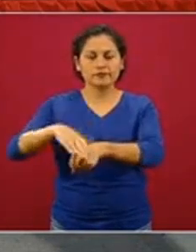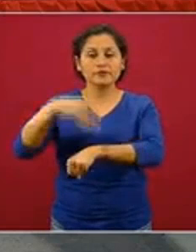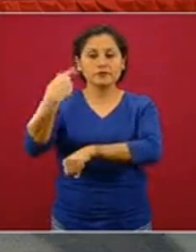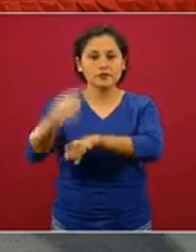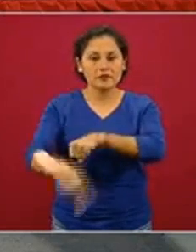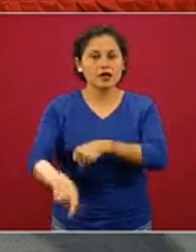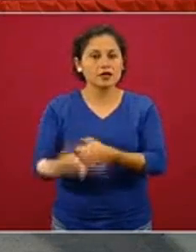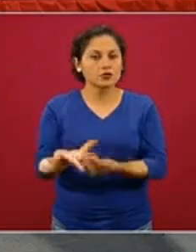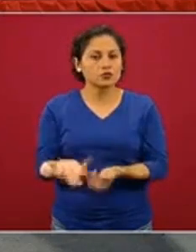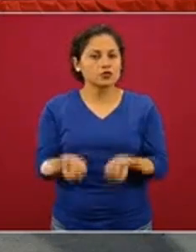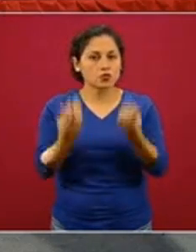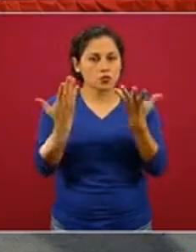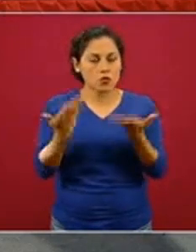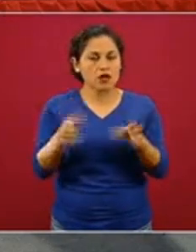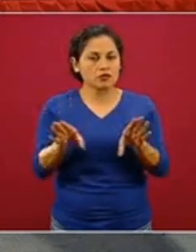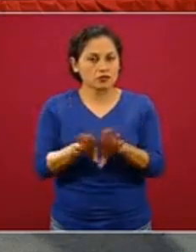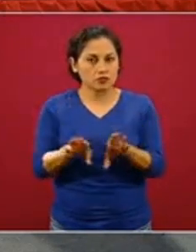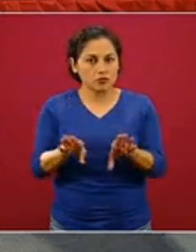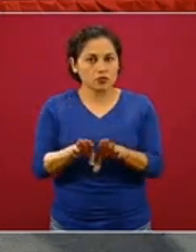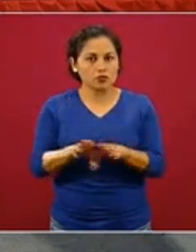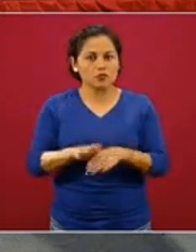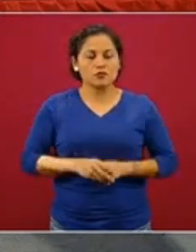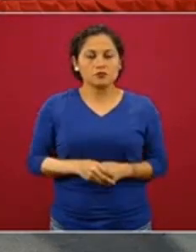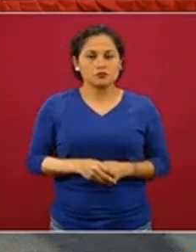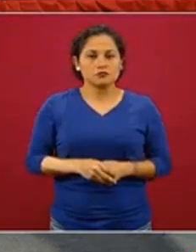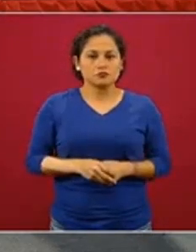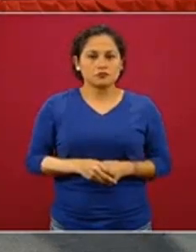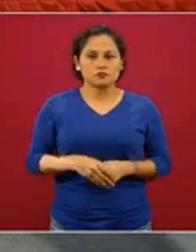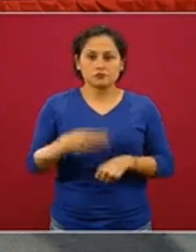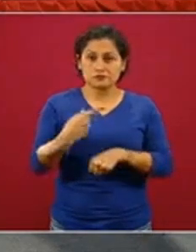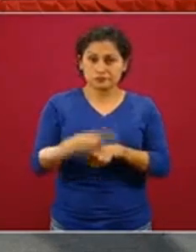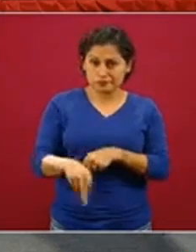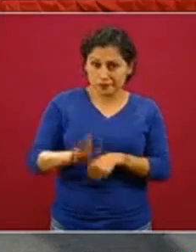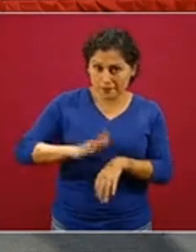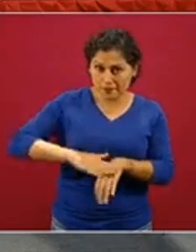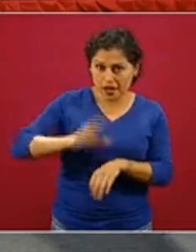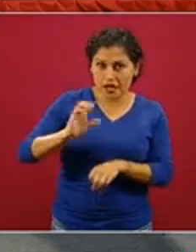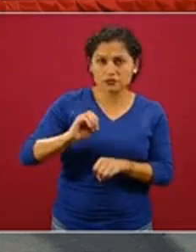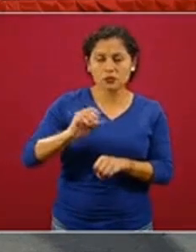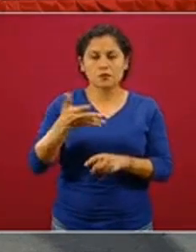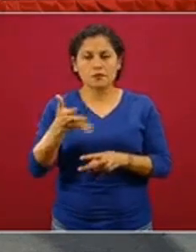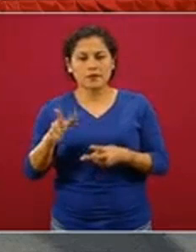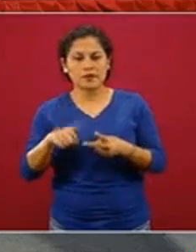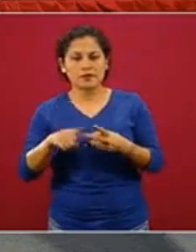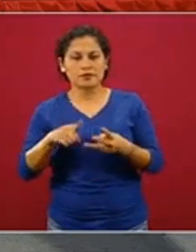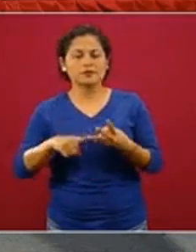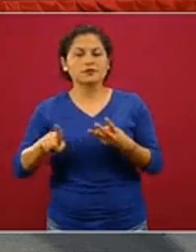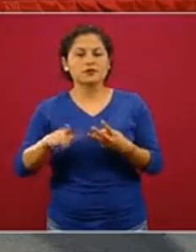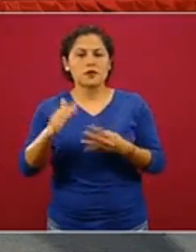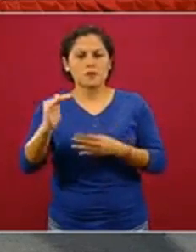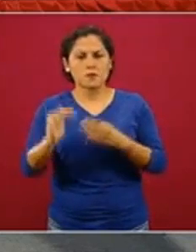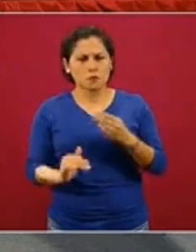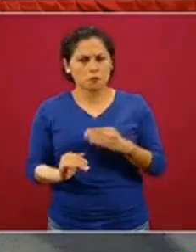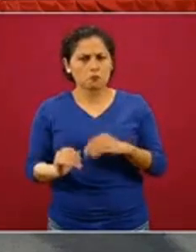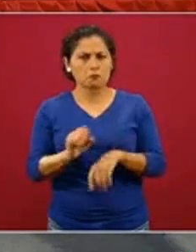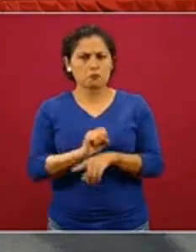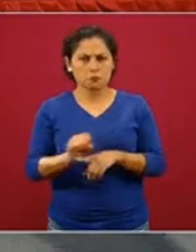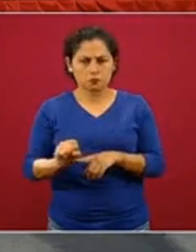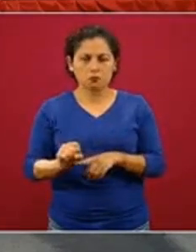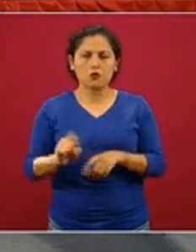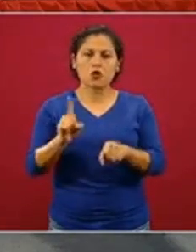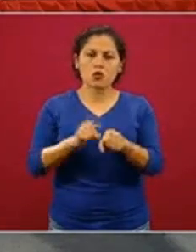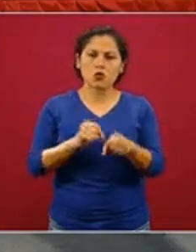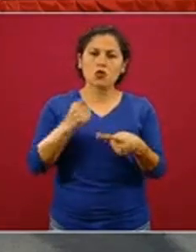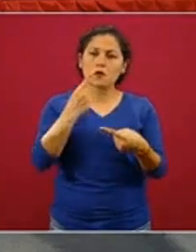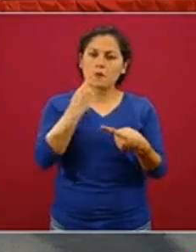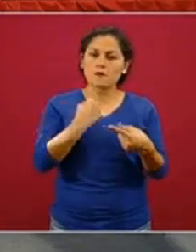riesgo: extremo o muy alto, alto, medio y bajo, en colores rojo,